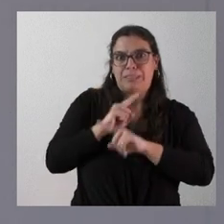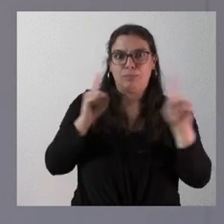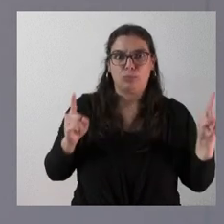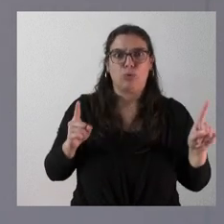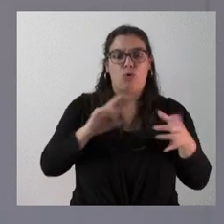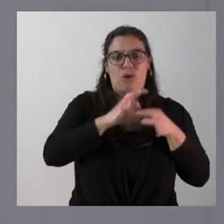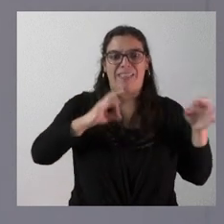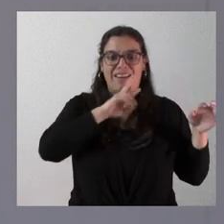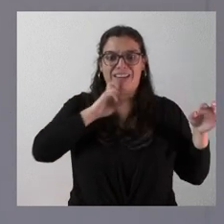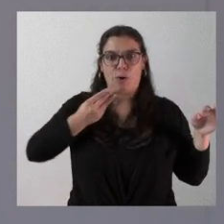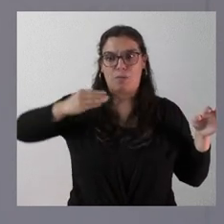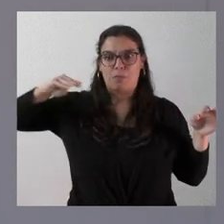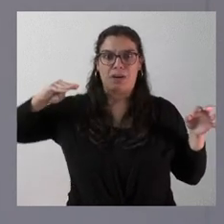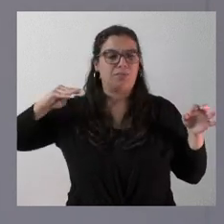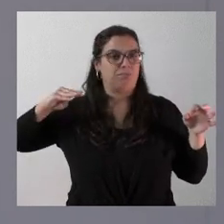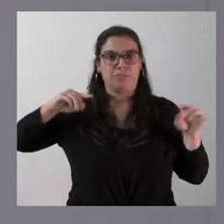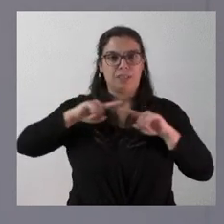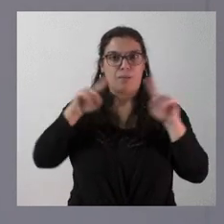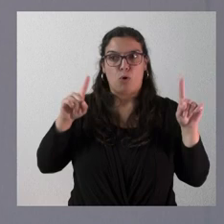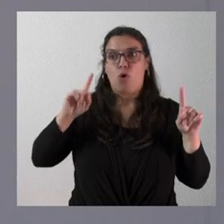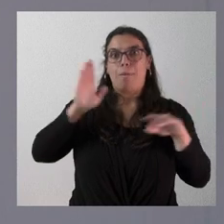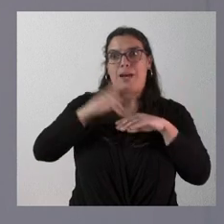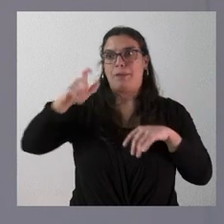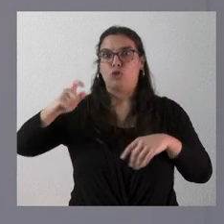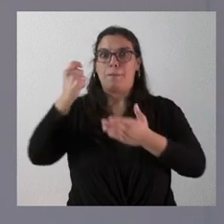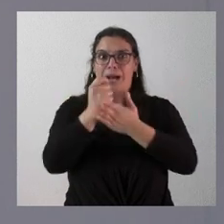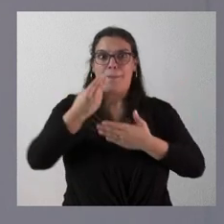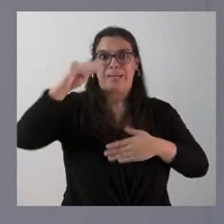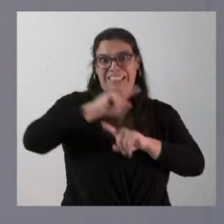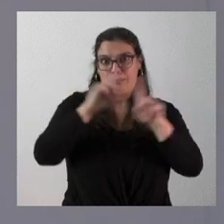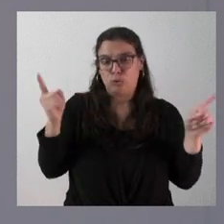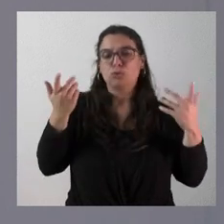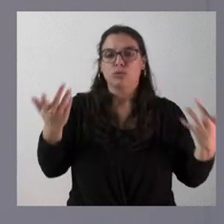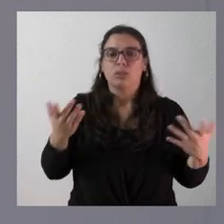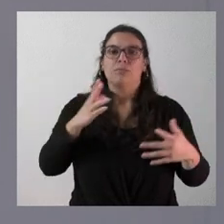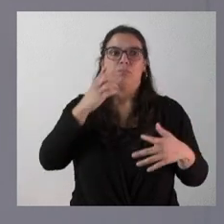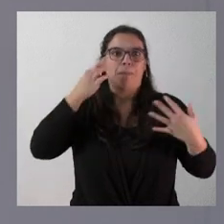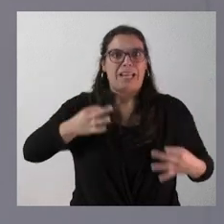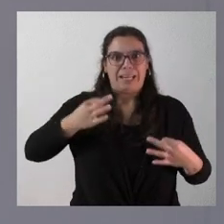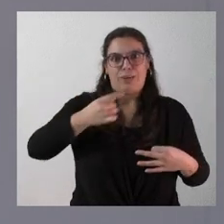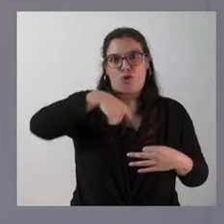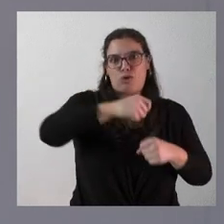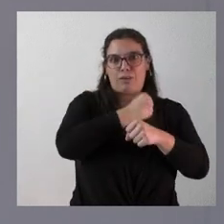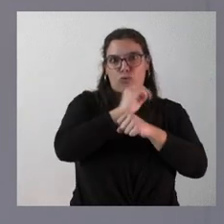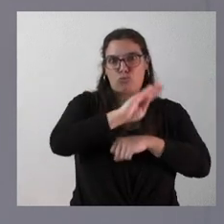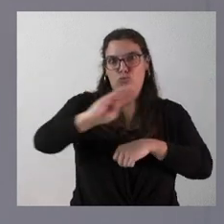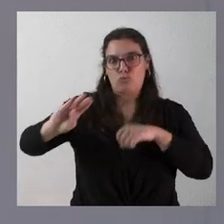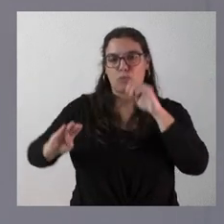cadena de valor a los consumidores y que por tanto poner en riesgo el mantenimiento de esta actividad